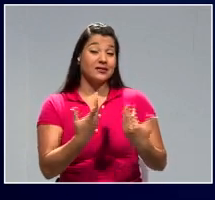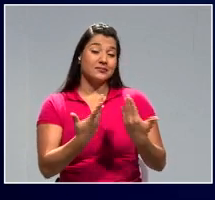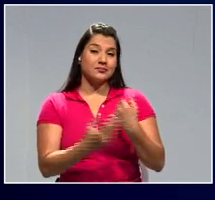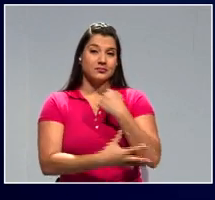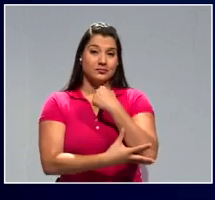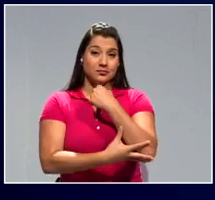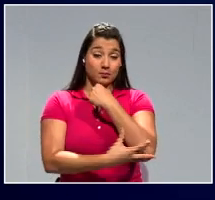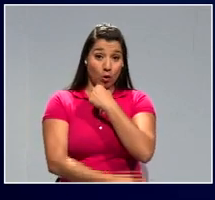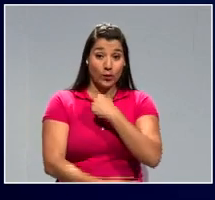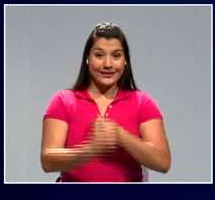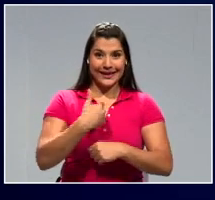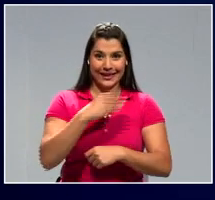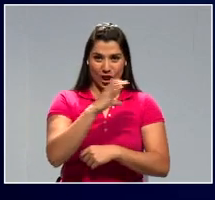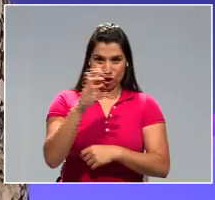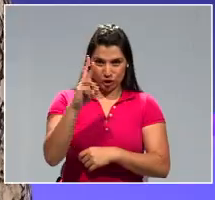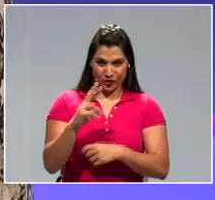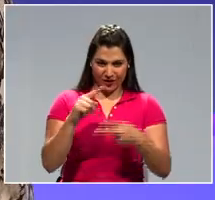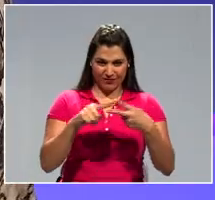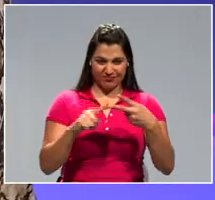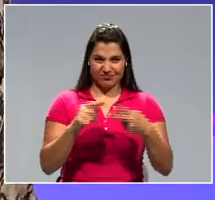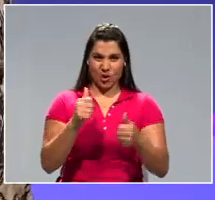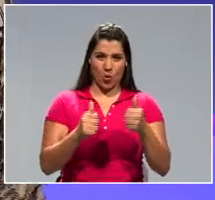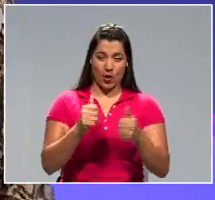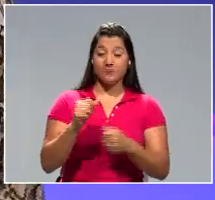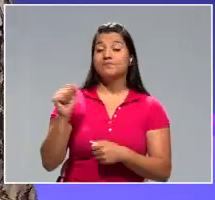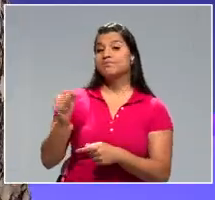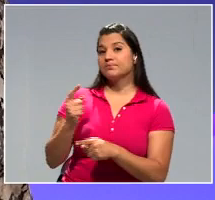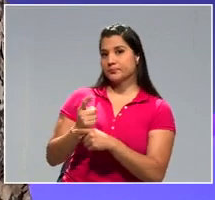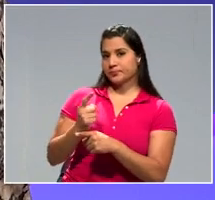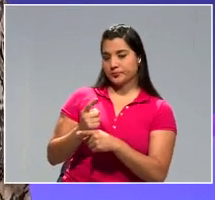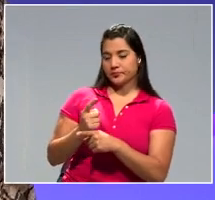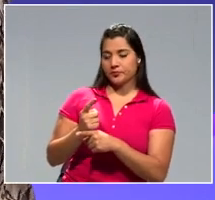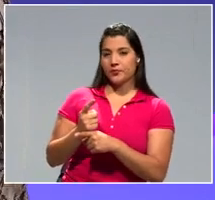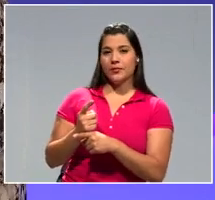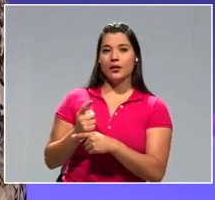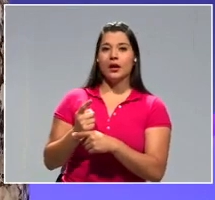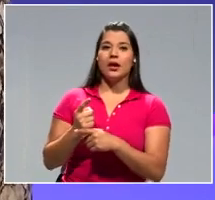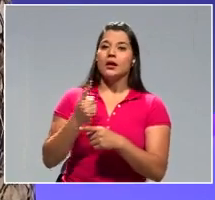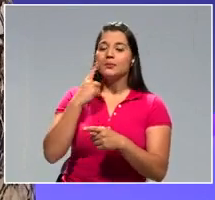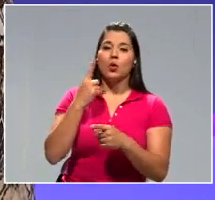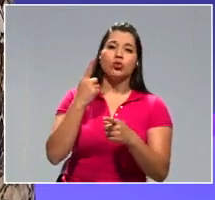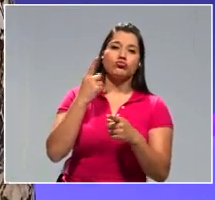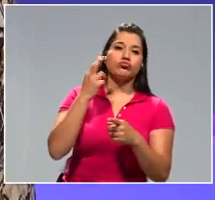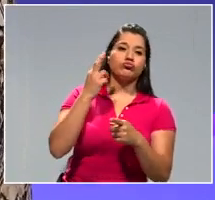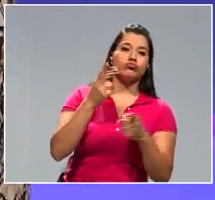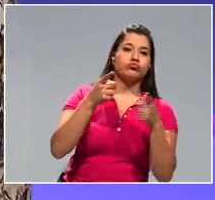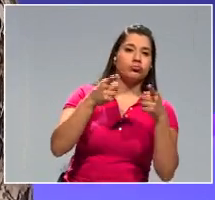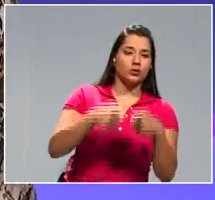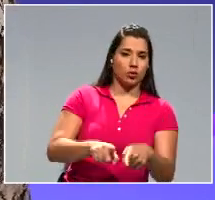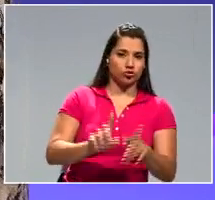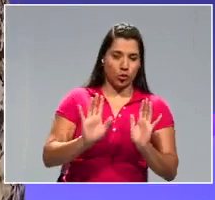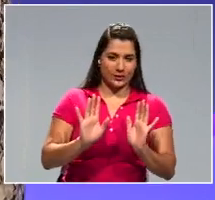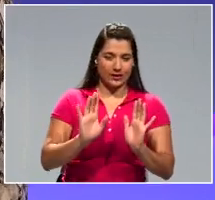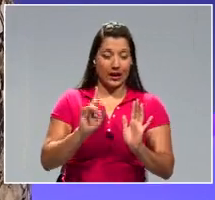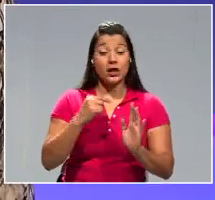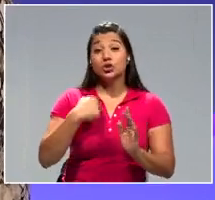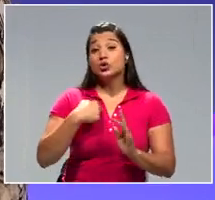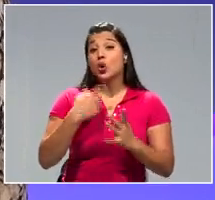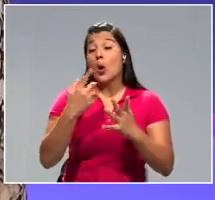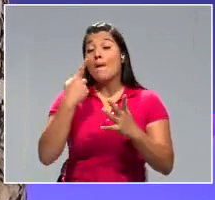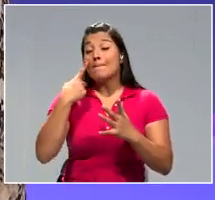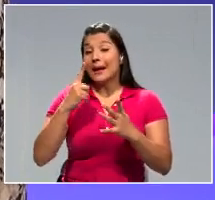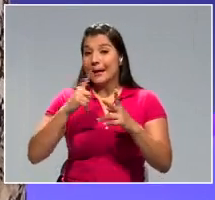pobreza que hay en el país? Exacto. Es causa y consecuencia, diría yo. Por empezar,